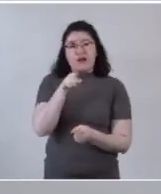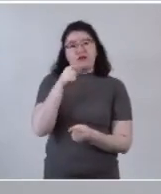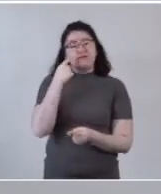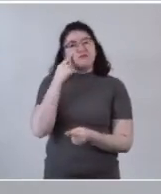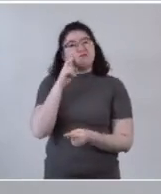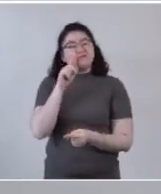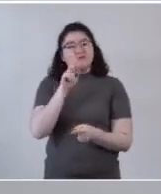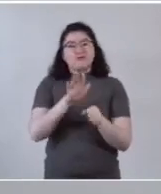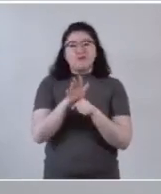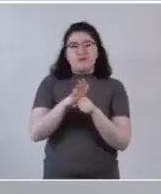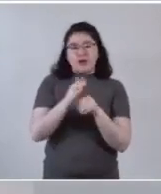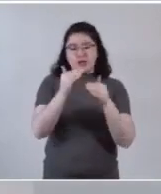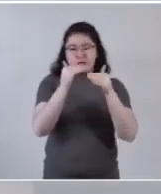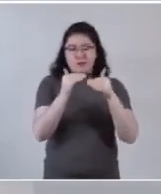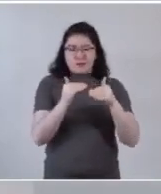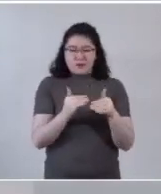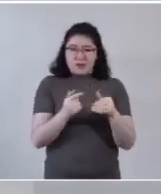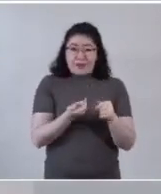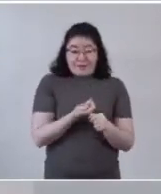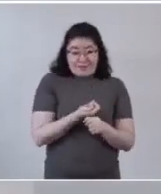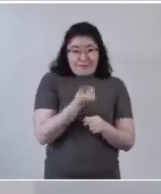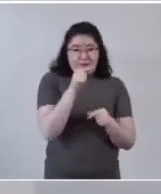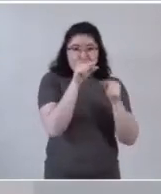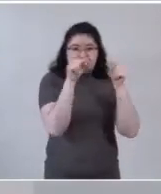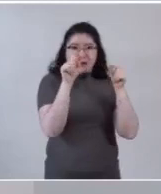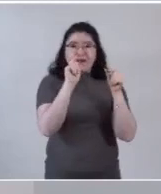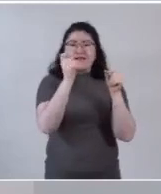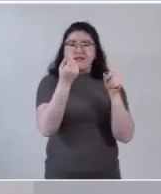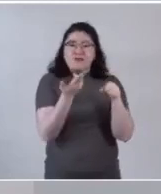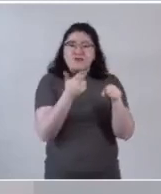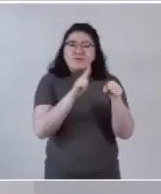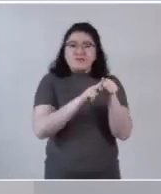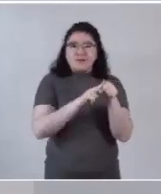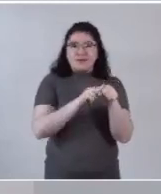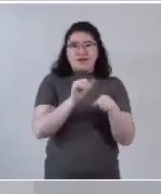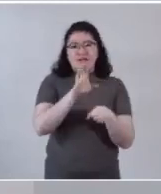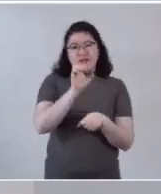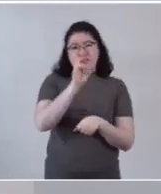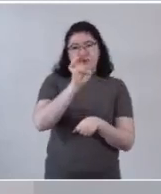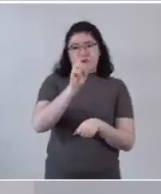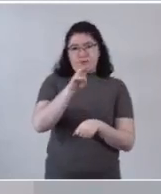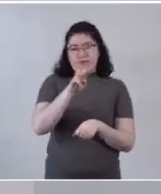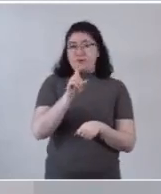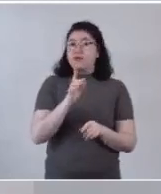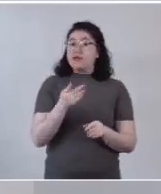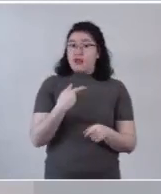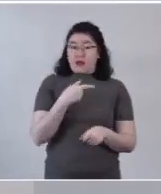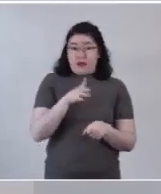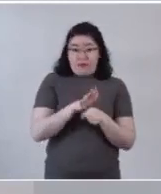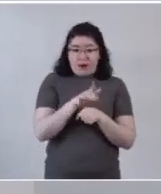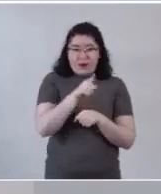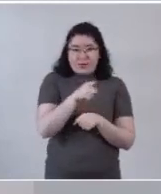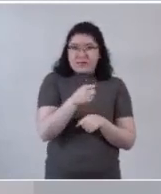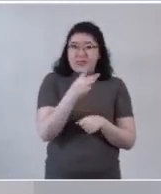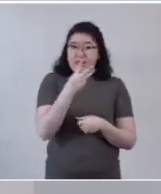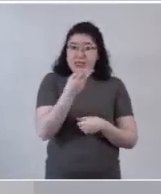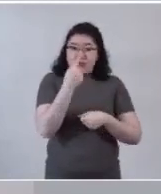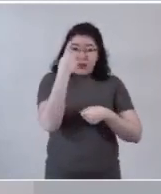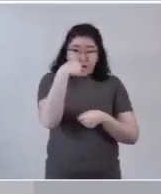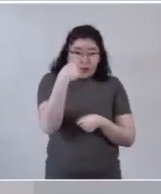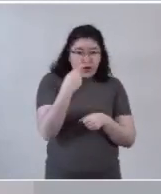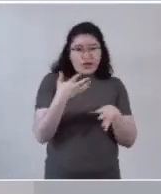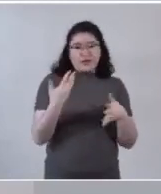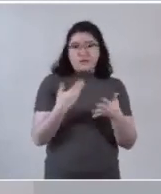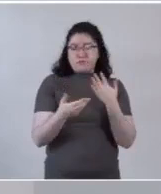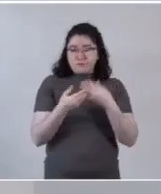varias subaplicaciones. La primera son hospitales COVID, que en tiempo real cada 3 horas se están actualizando